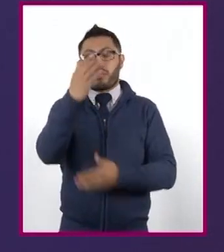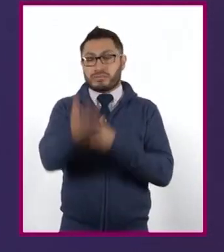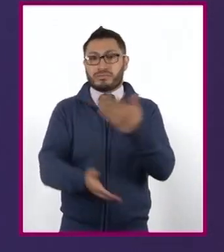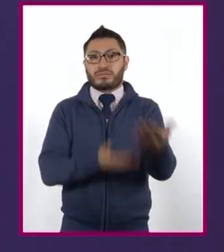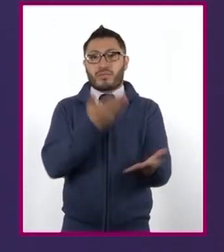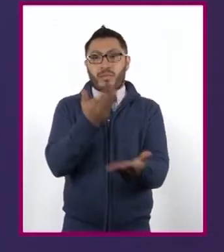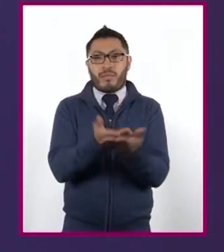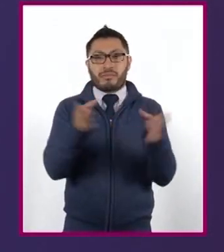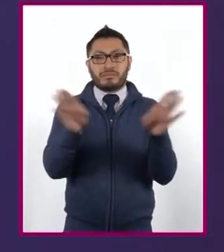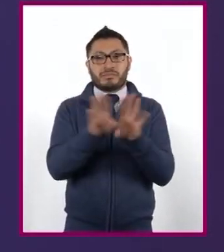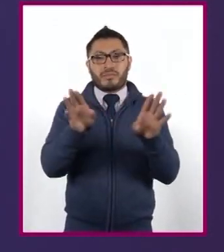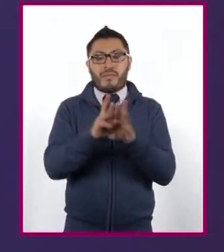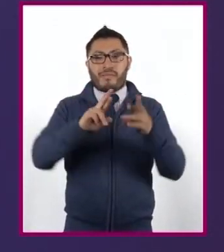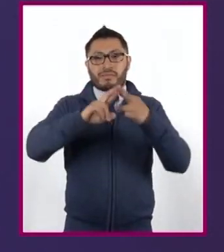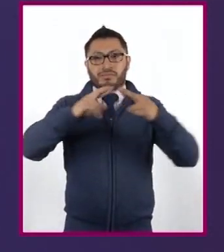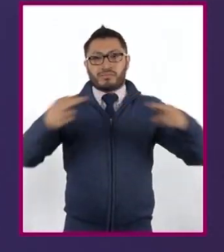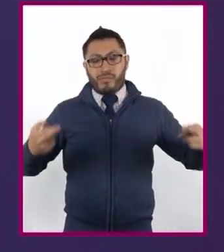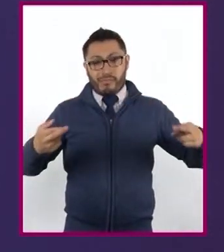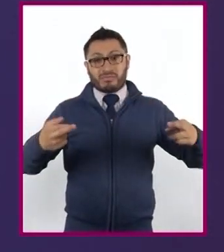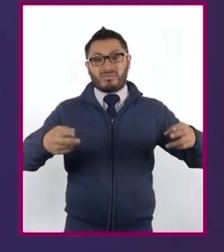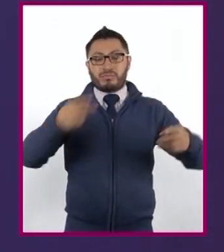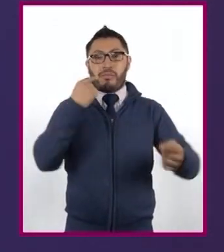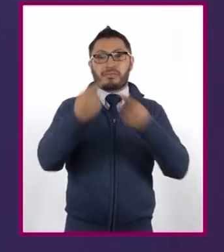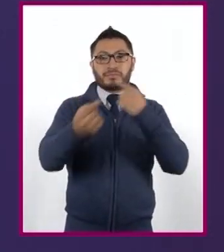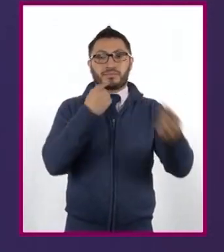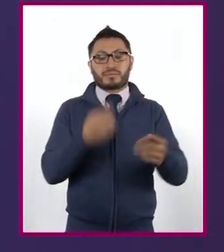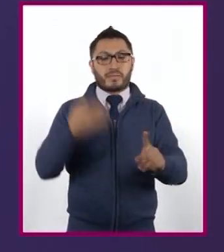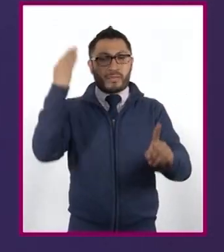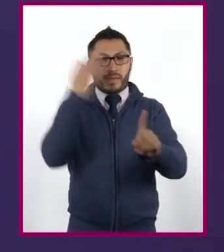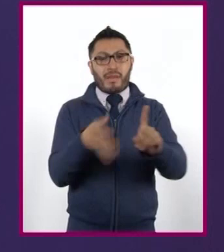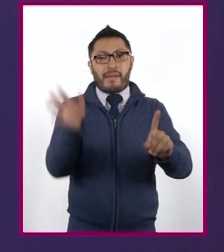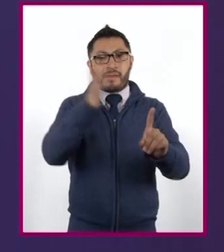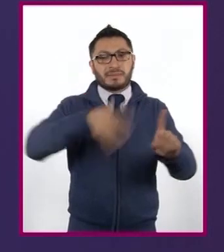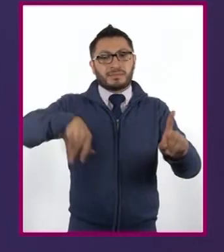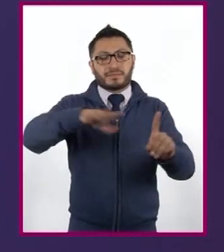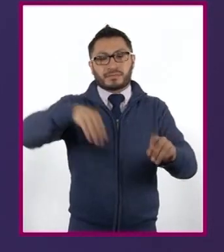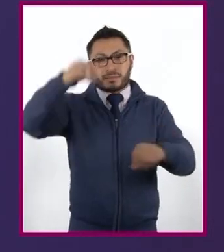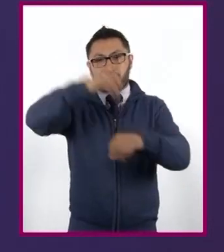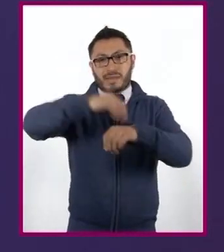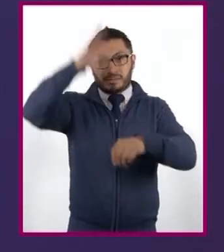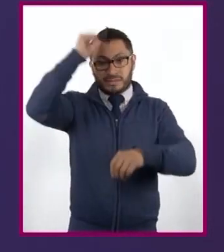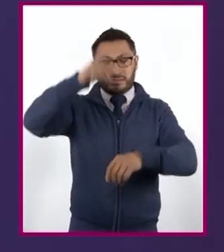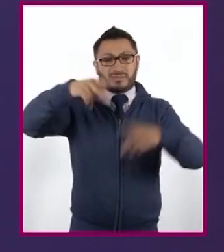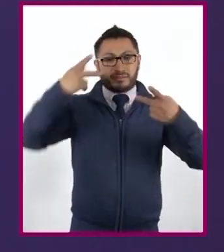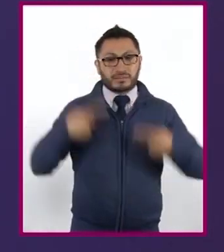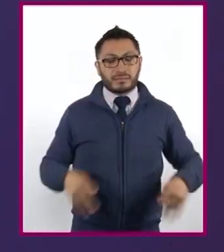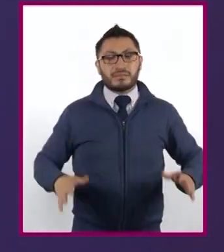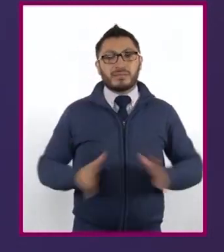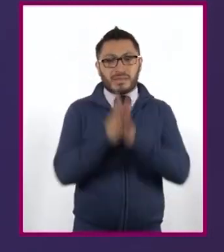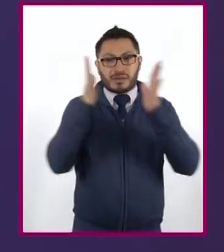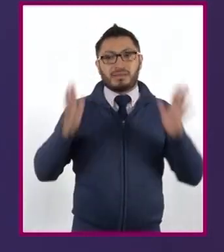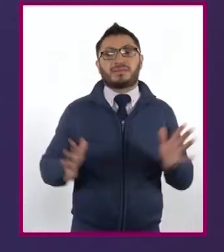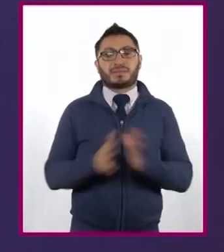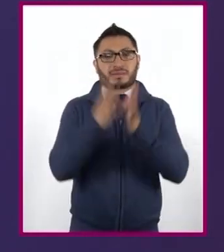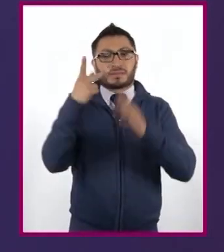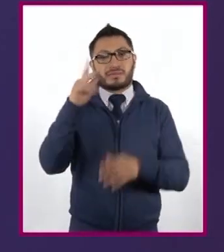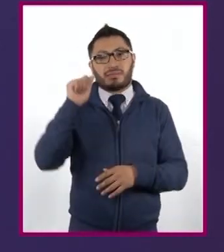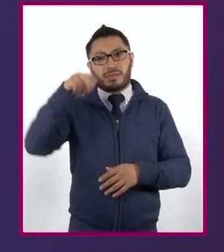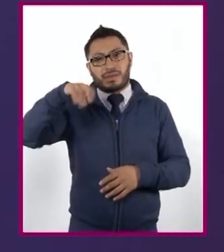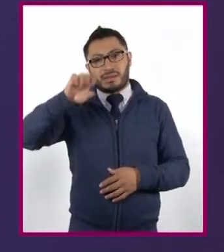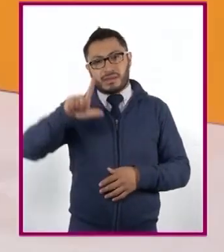un recurso discursivo, cuya finalidad es buscar acuerdos entre los participantes del